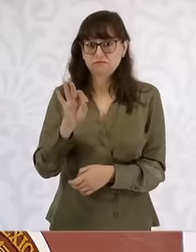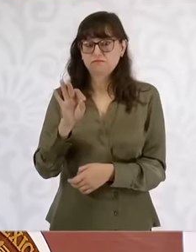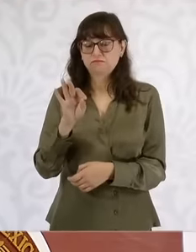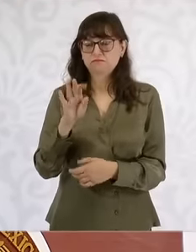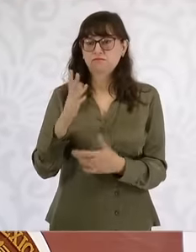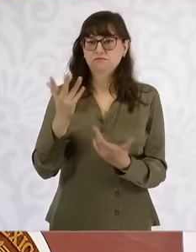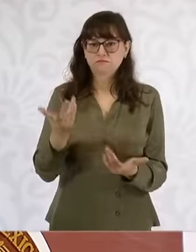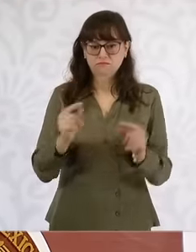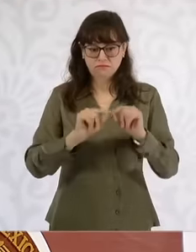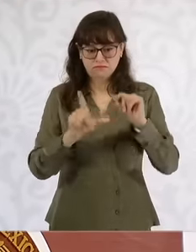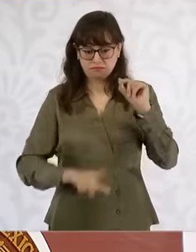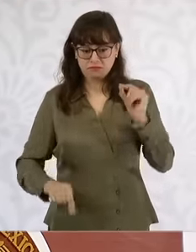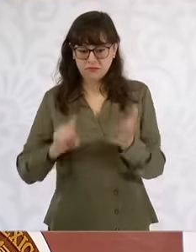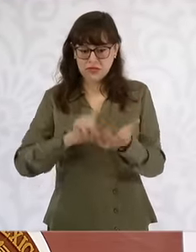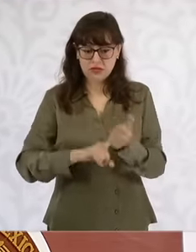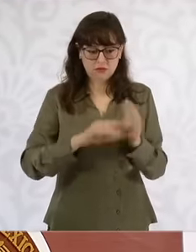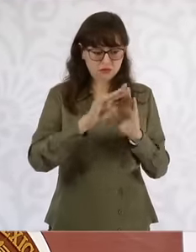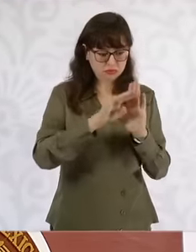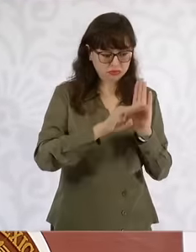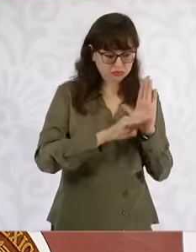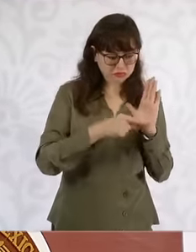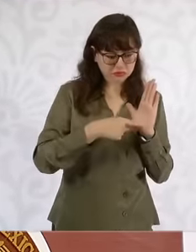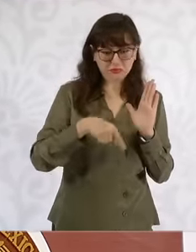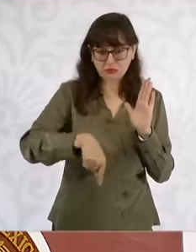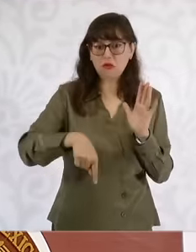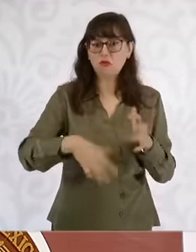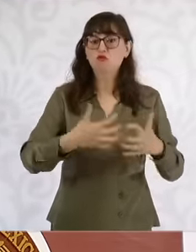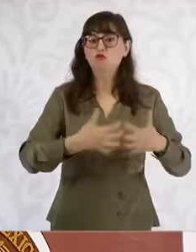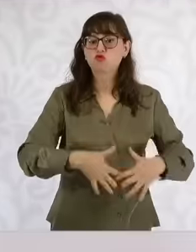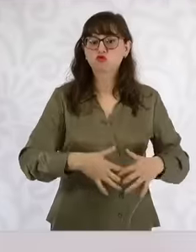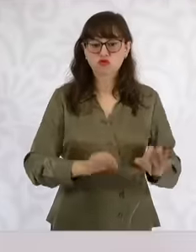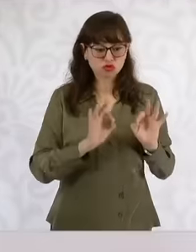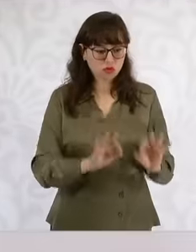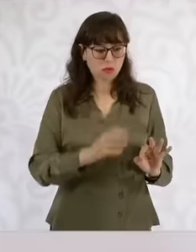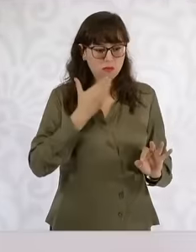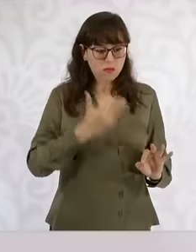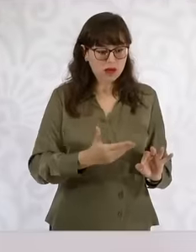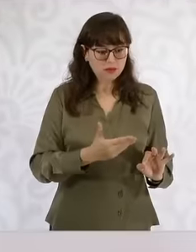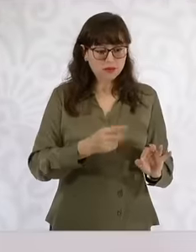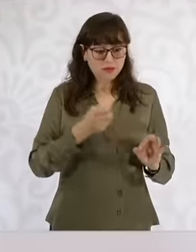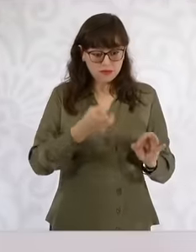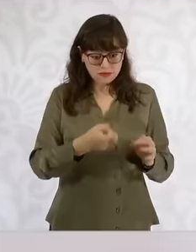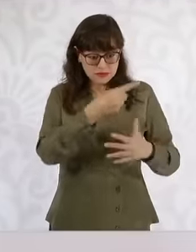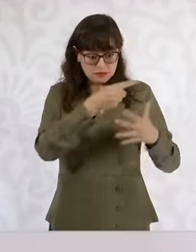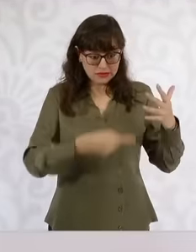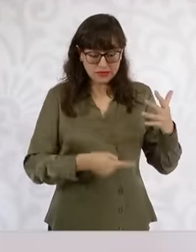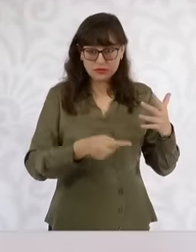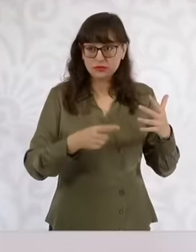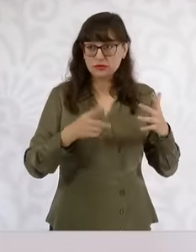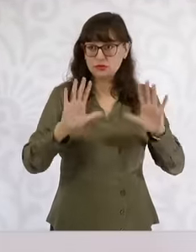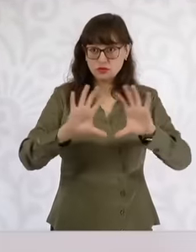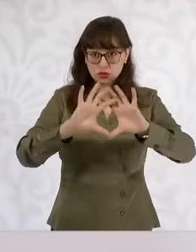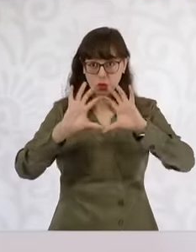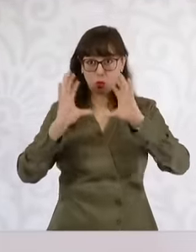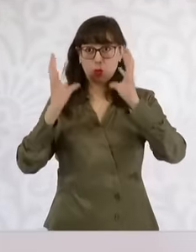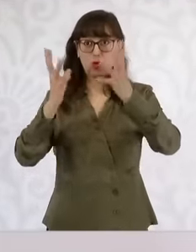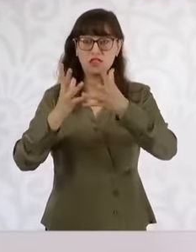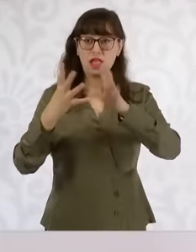políticas nacionales, que es lo que cada país piensa que puede aportar. Y entonces ahí, pues México